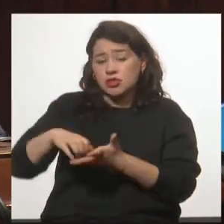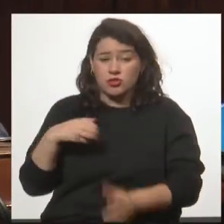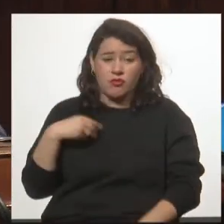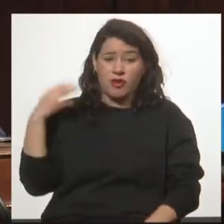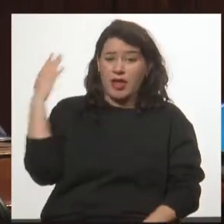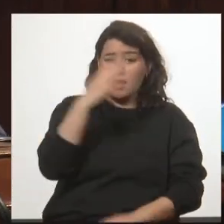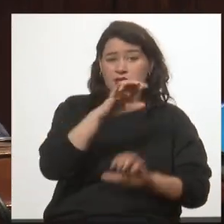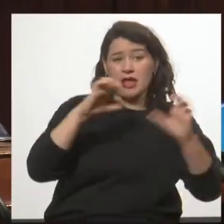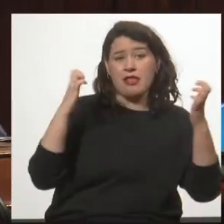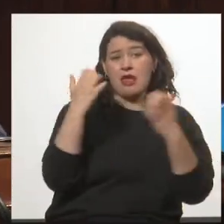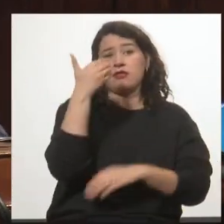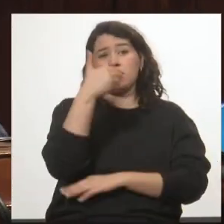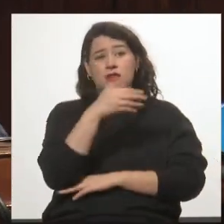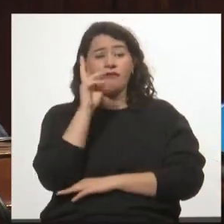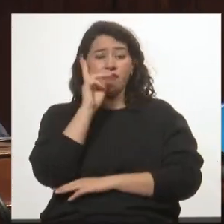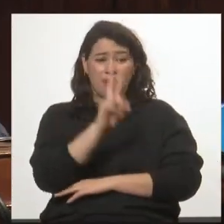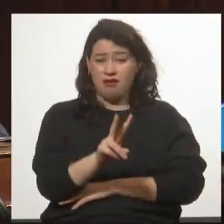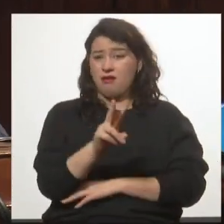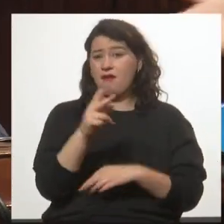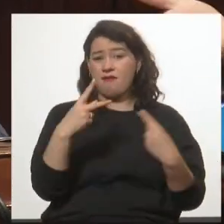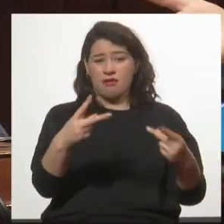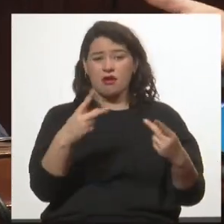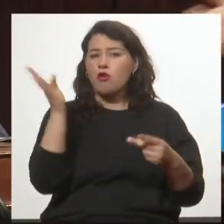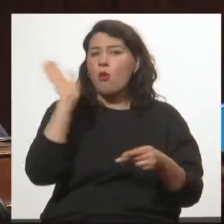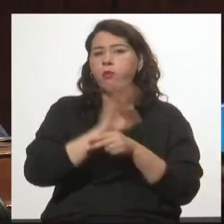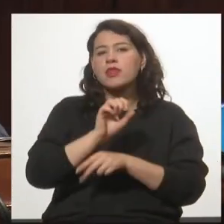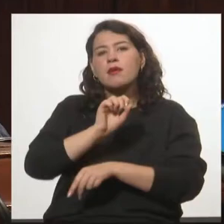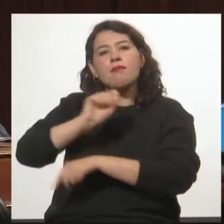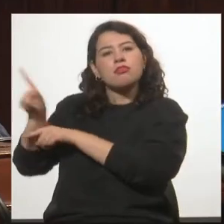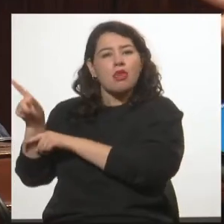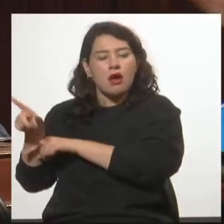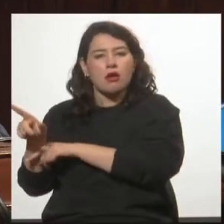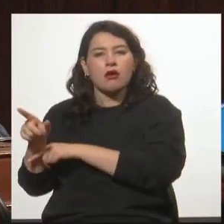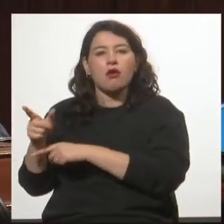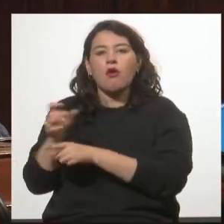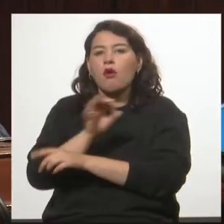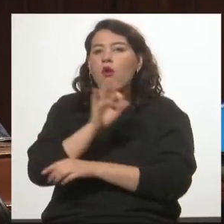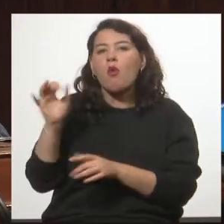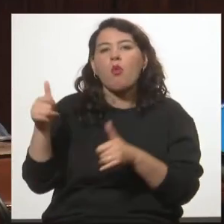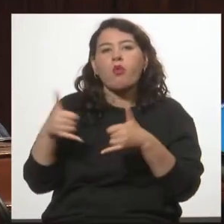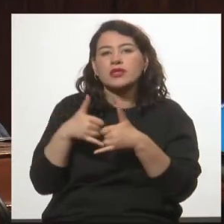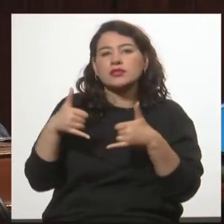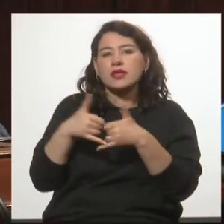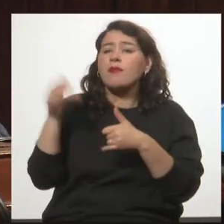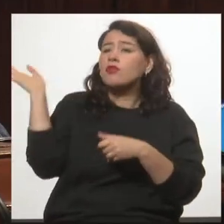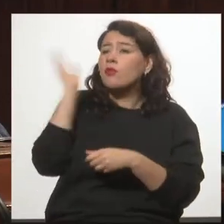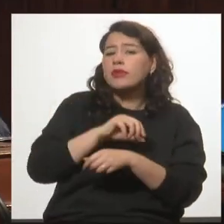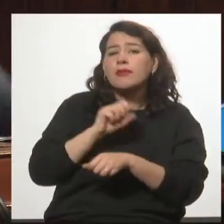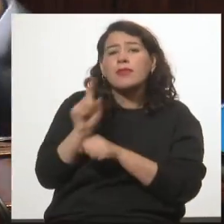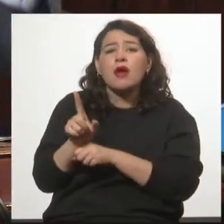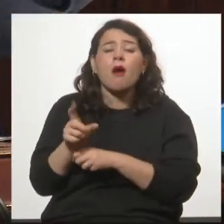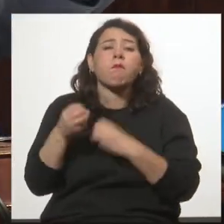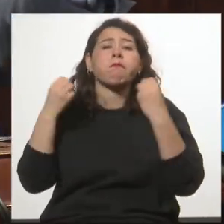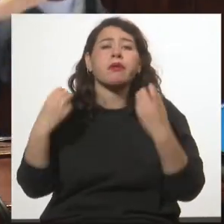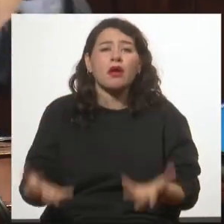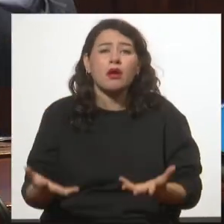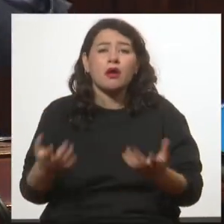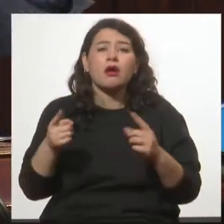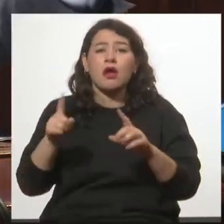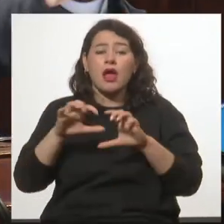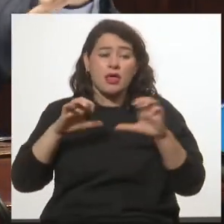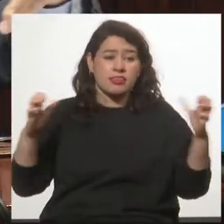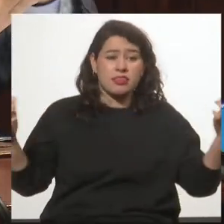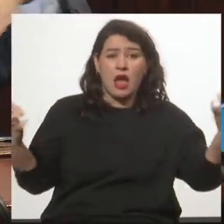del estadio centenario no podía mandar un sms o un whatsapp porque con un